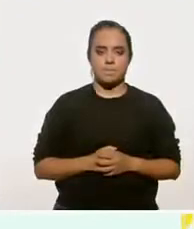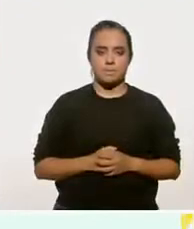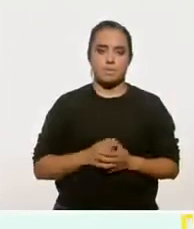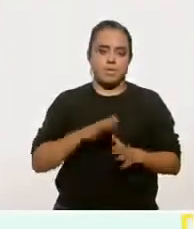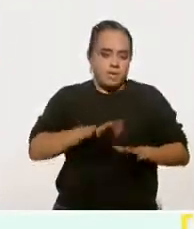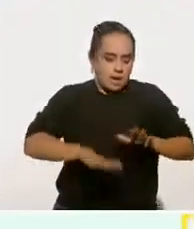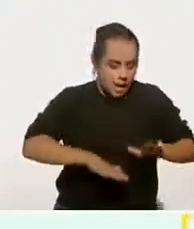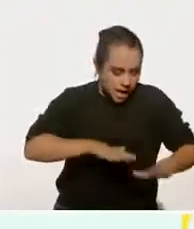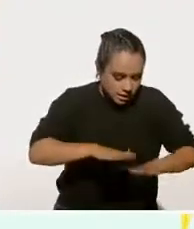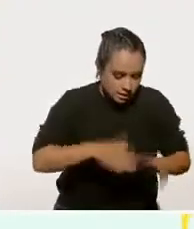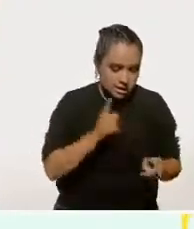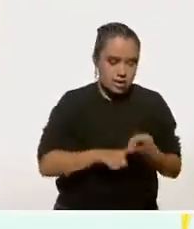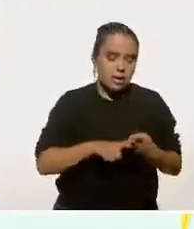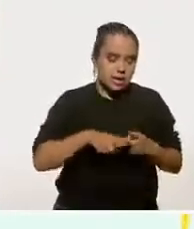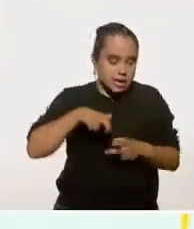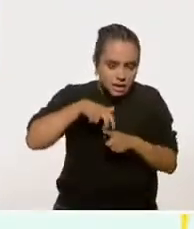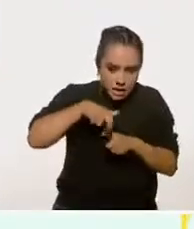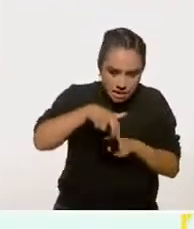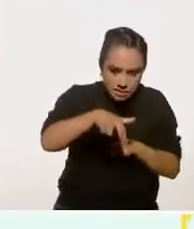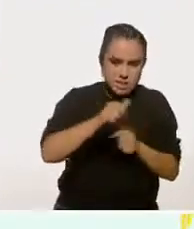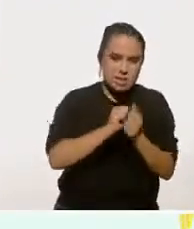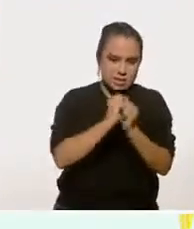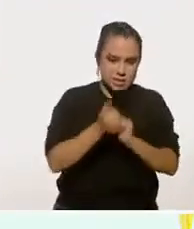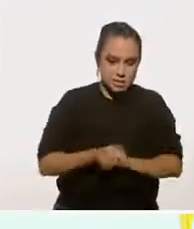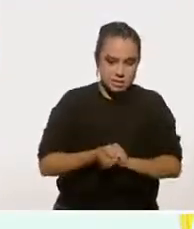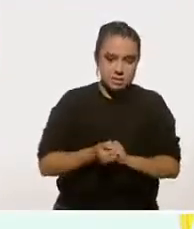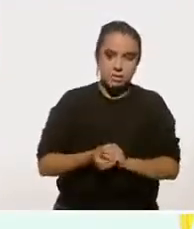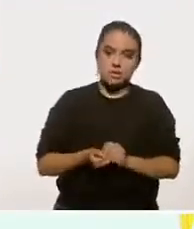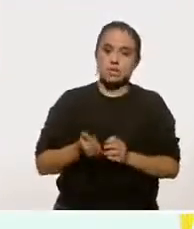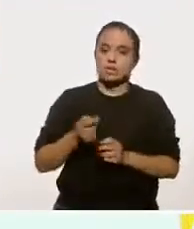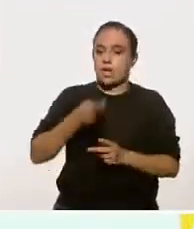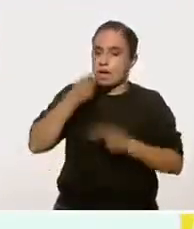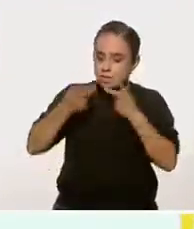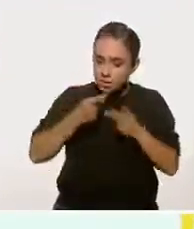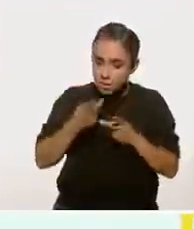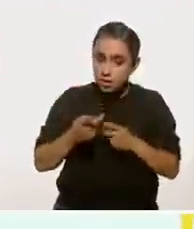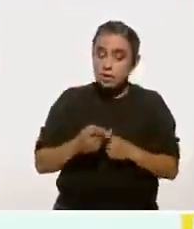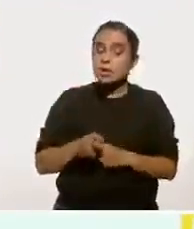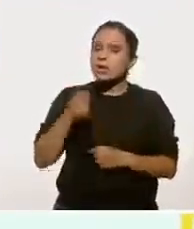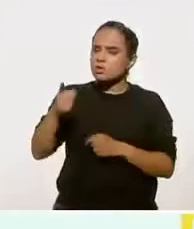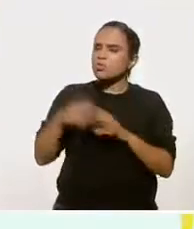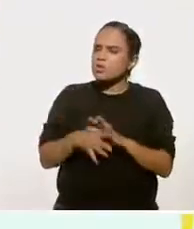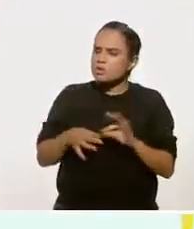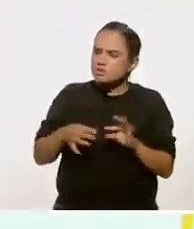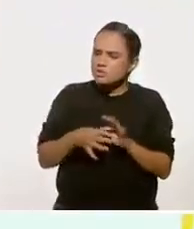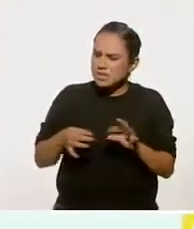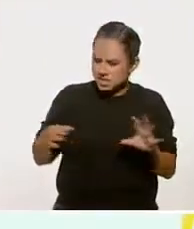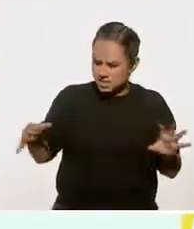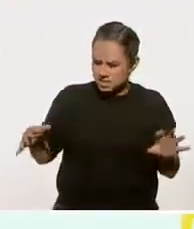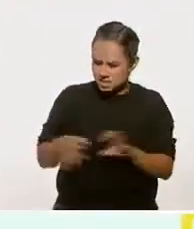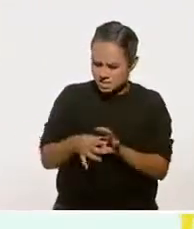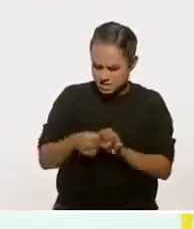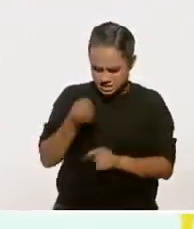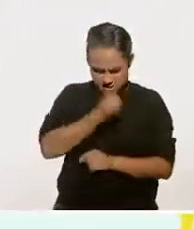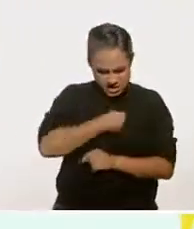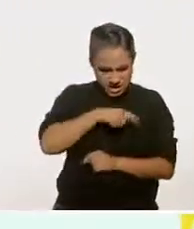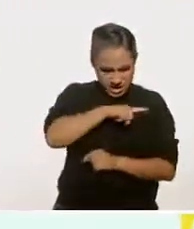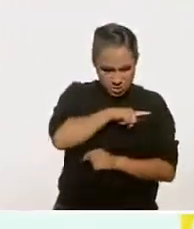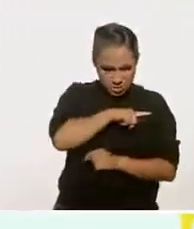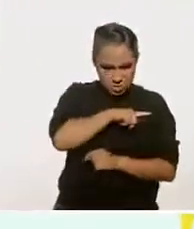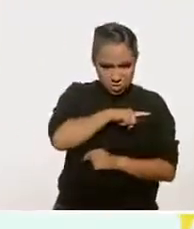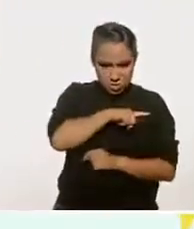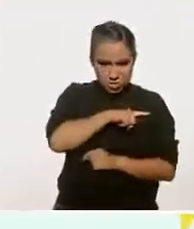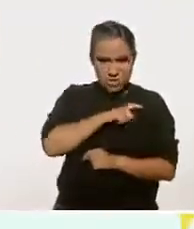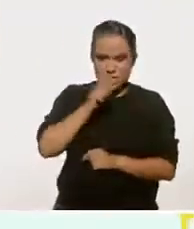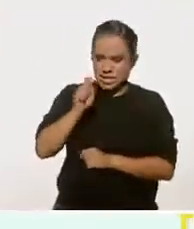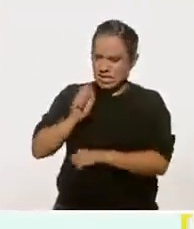gatear, caminar, etcétera. Empezar a hablar, o sea, y cuando tú dices que está relacionado con la salud y está relacionado con